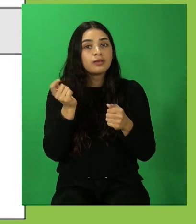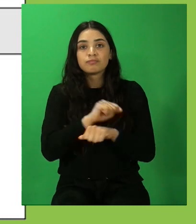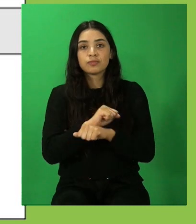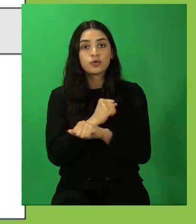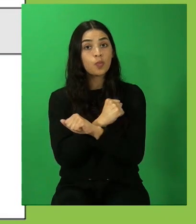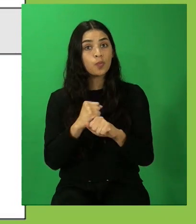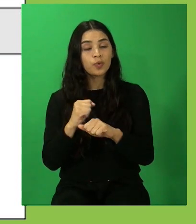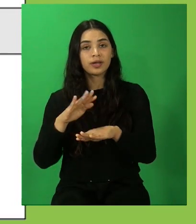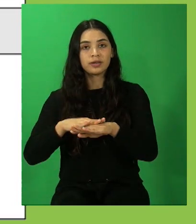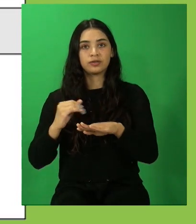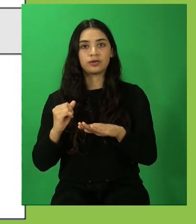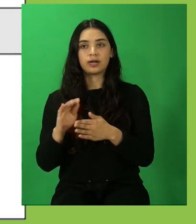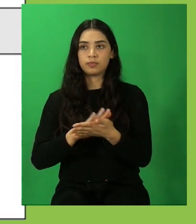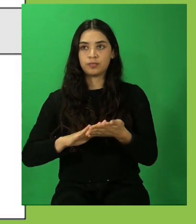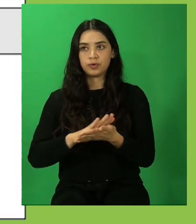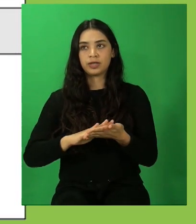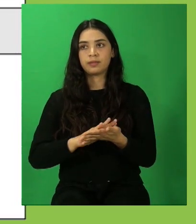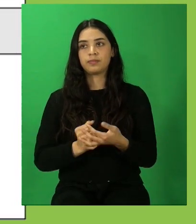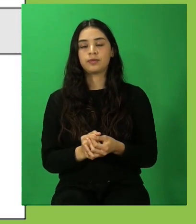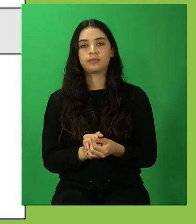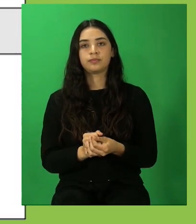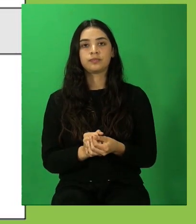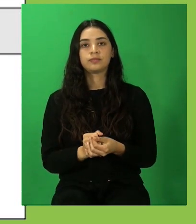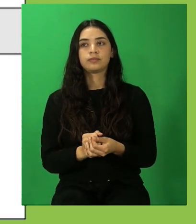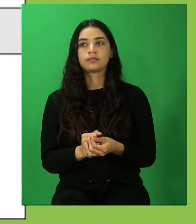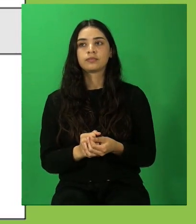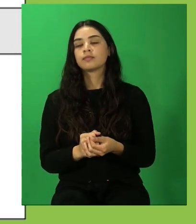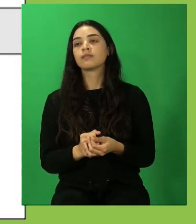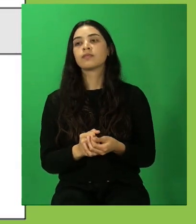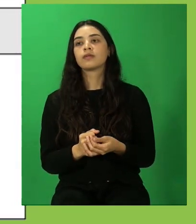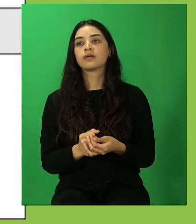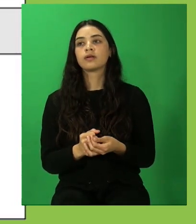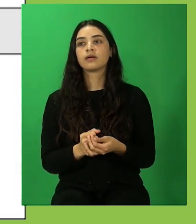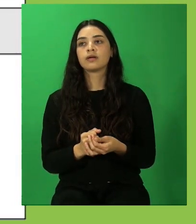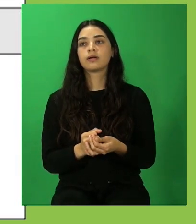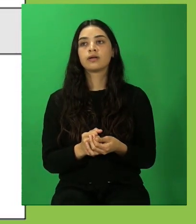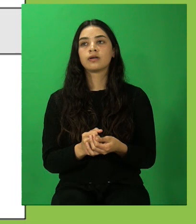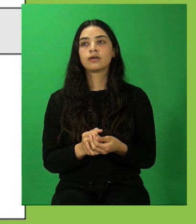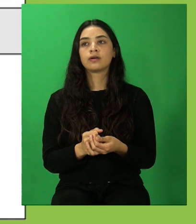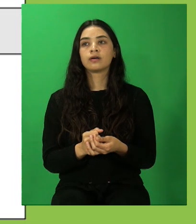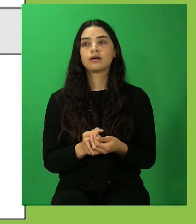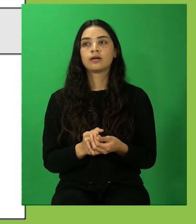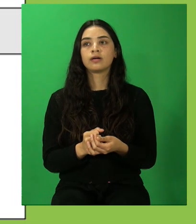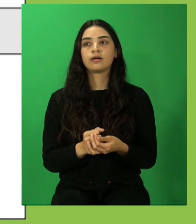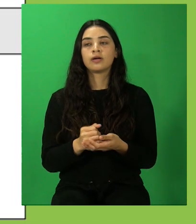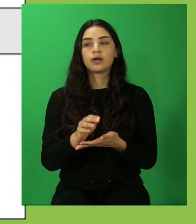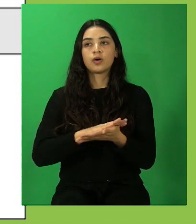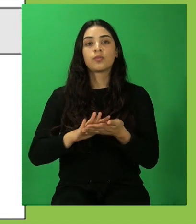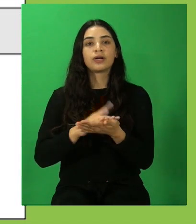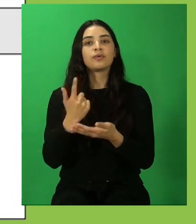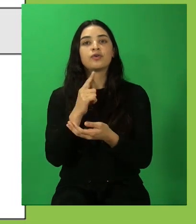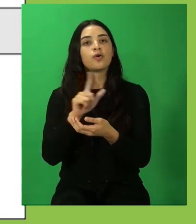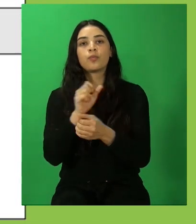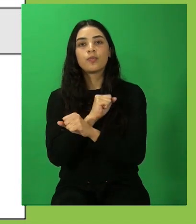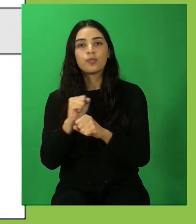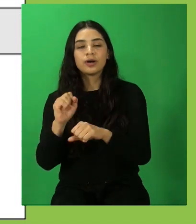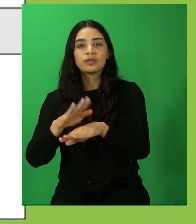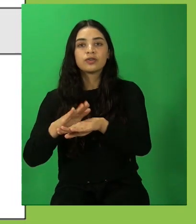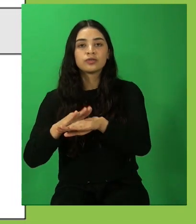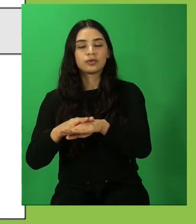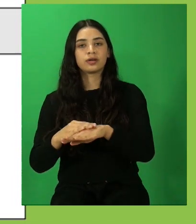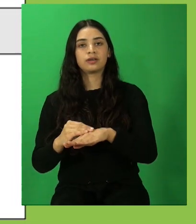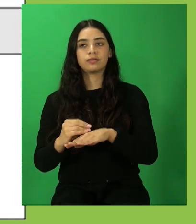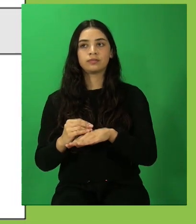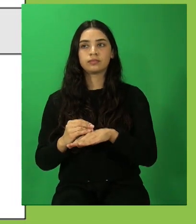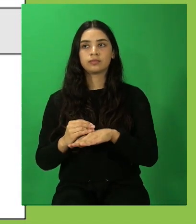hago una prestación humana, usted va a decir, ¿para qué me sirve? Pero sin embargo, después va a tener un efecto en usted, es intangible, o sea, no se